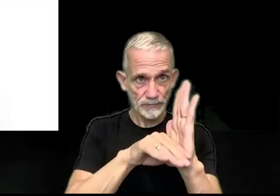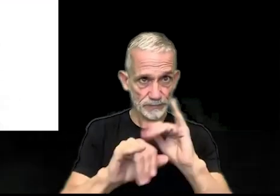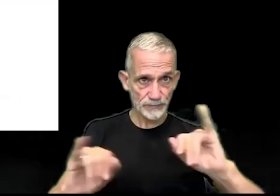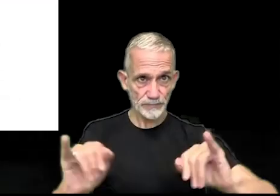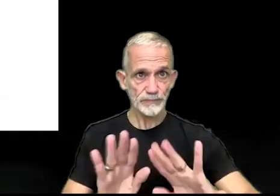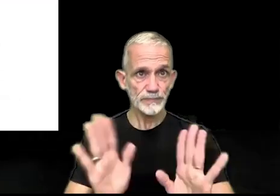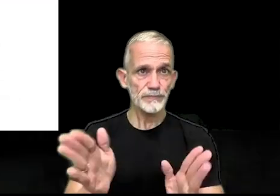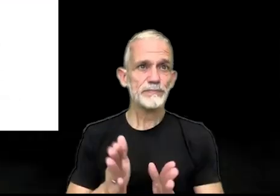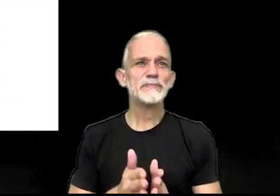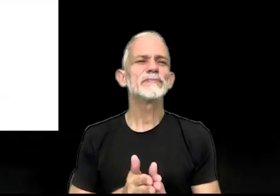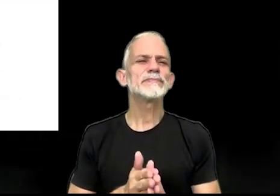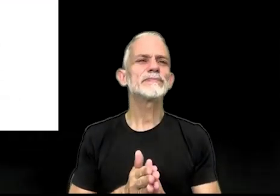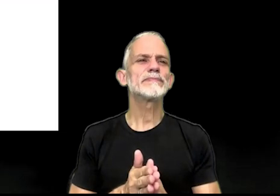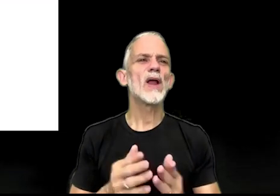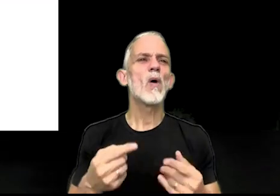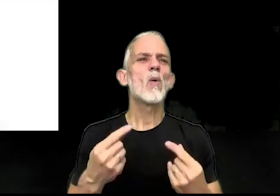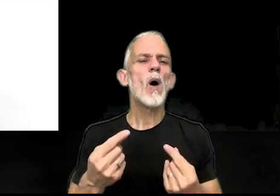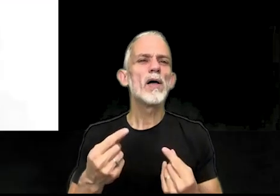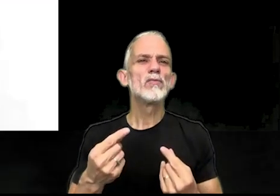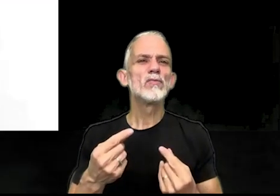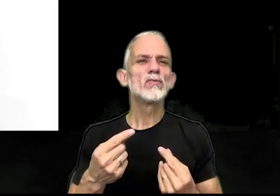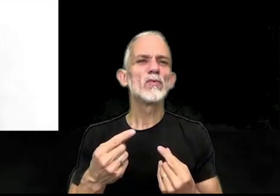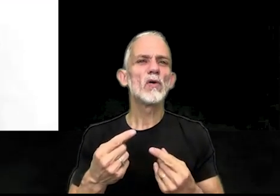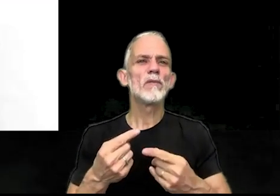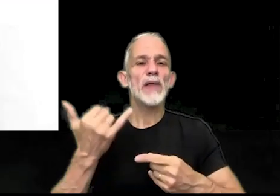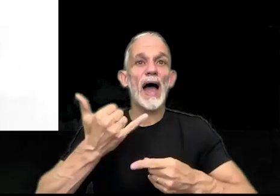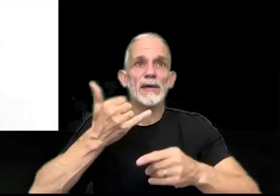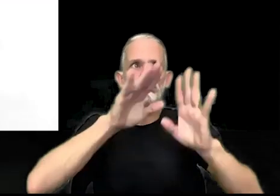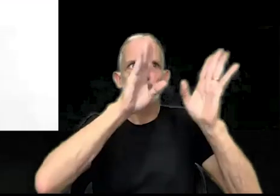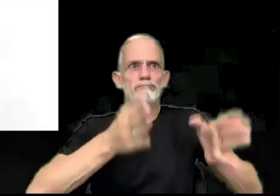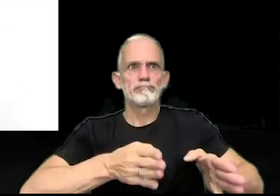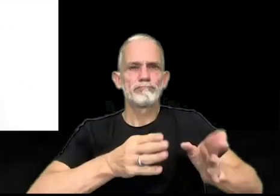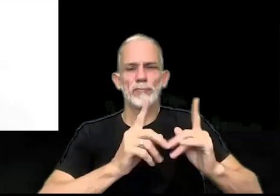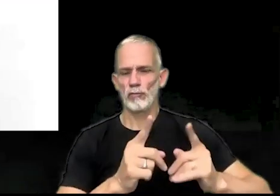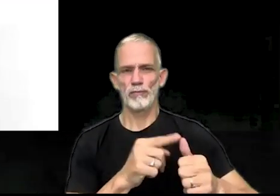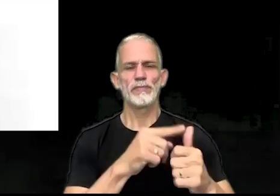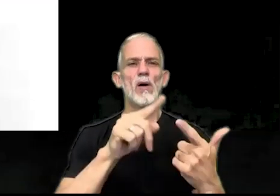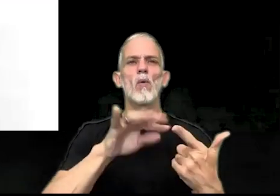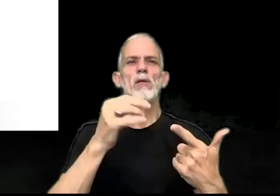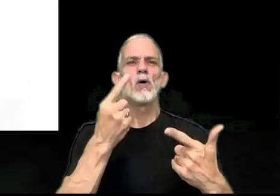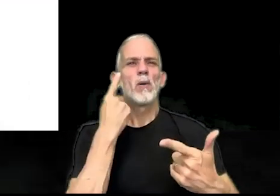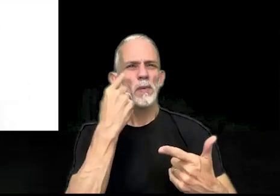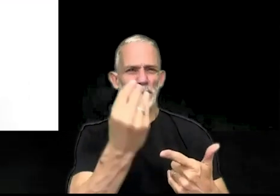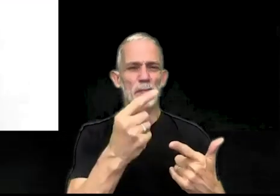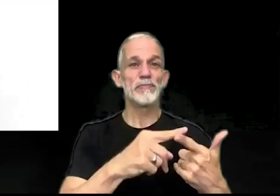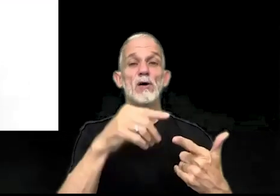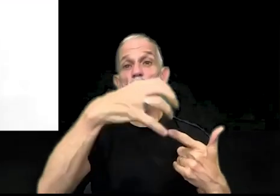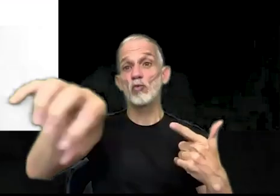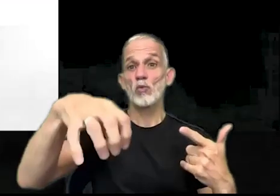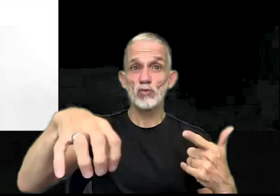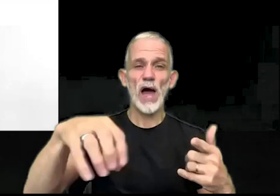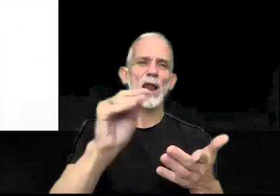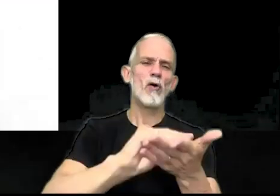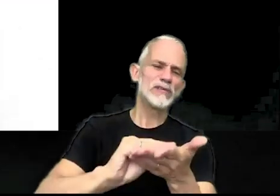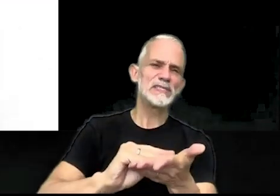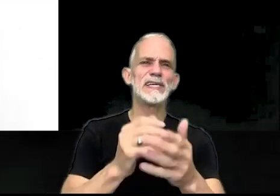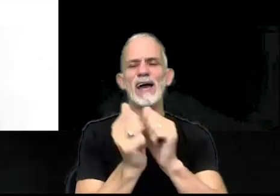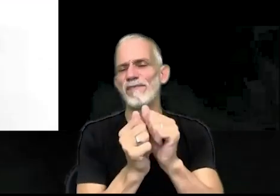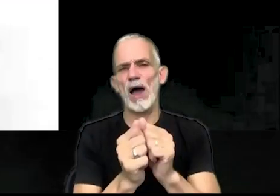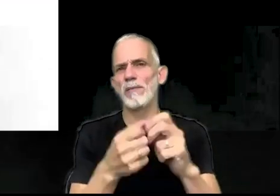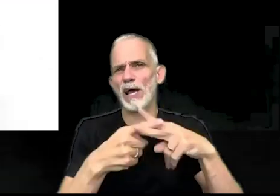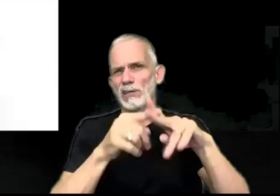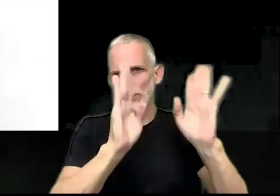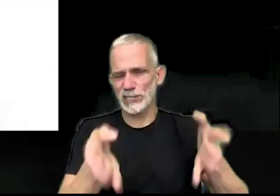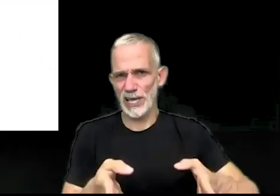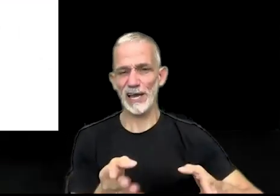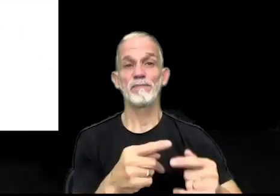adelanté cuando habrá establecimiento permanente, cuando haya una sucursal, oficina, fábrica,